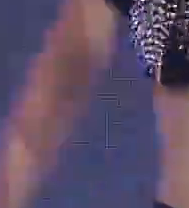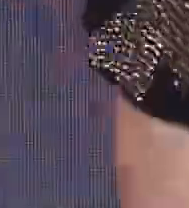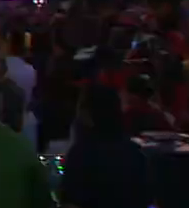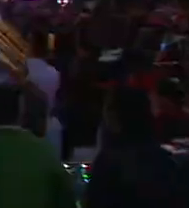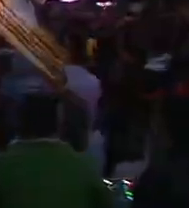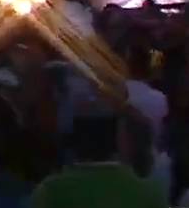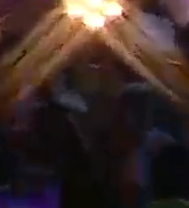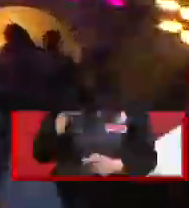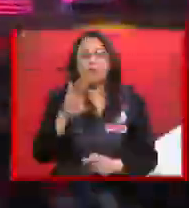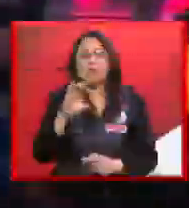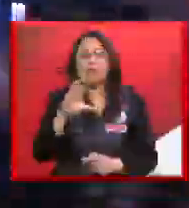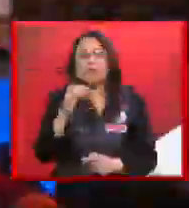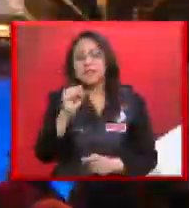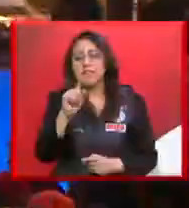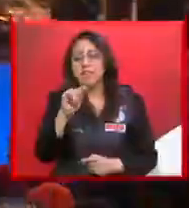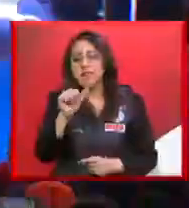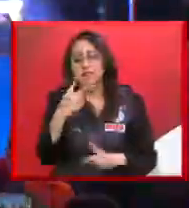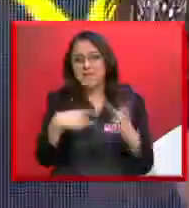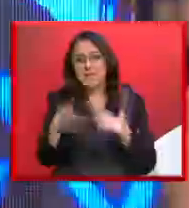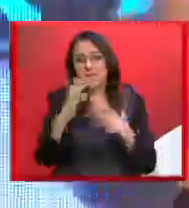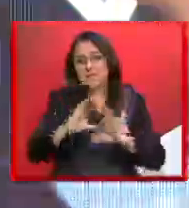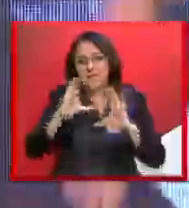La bebecita.